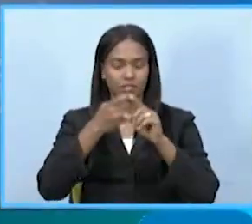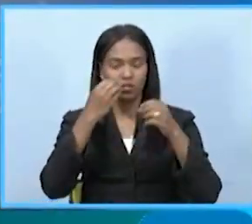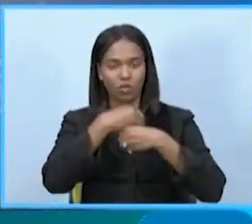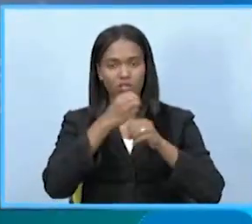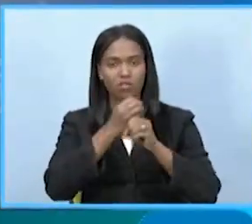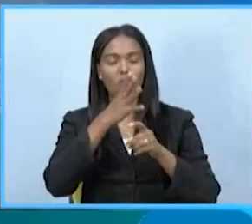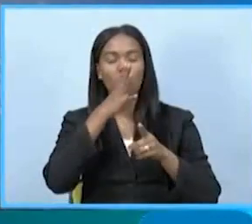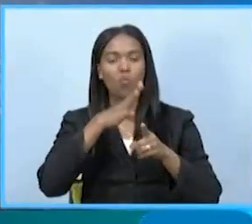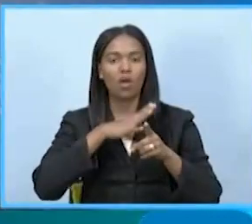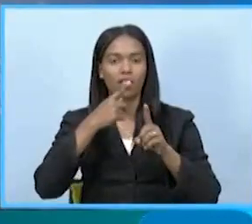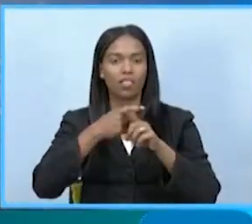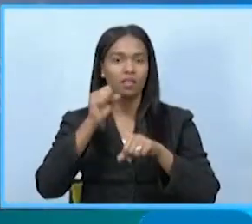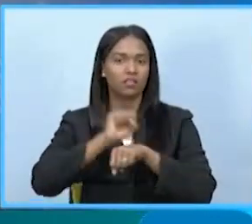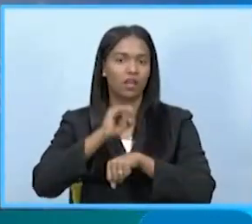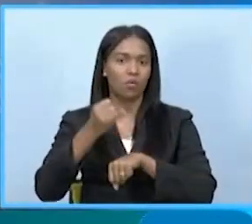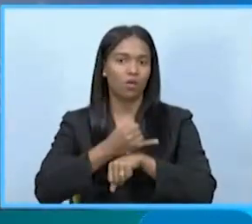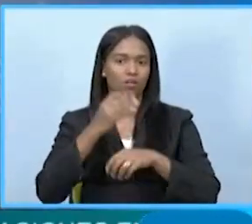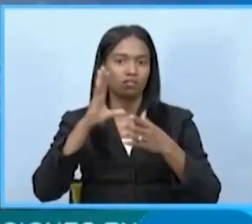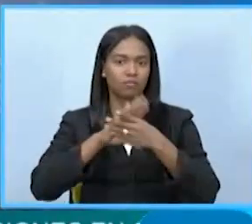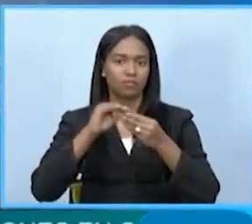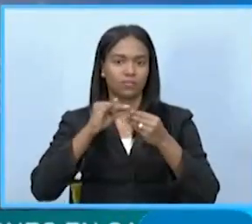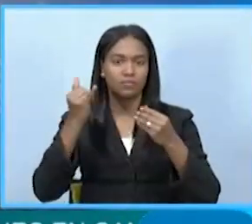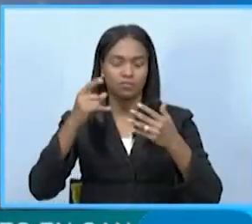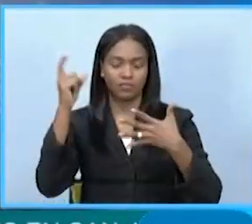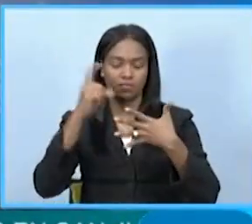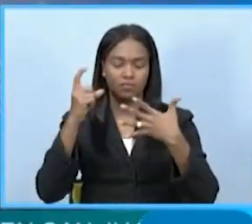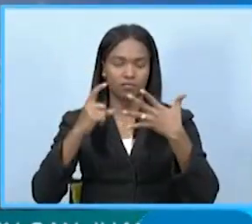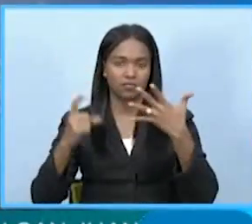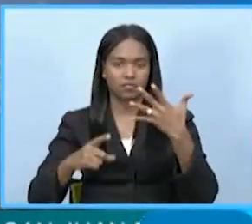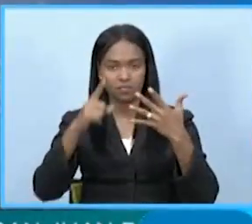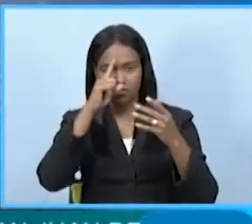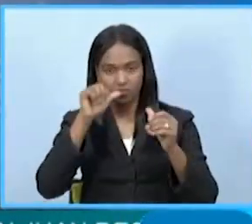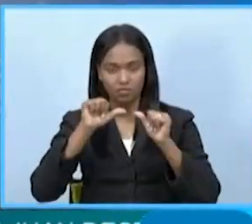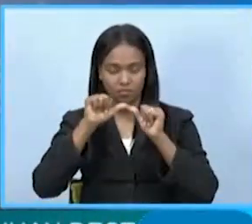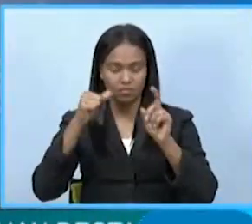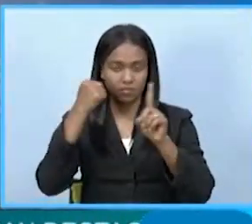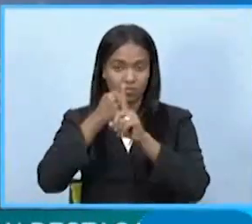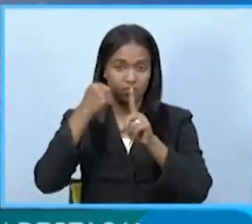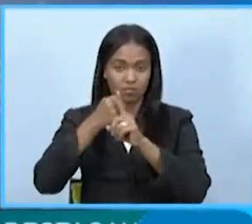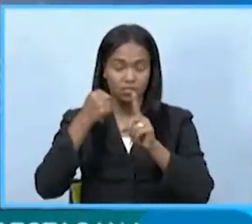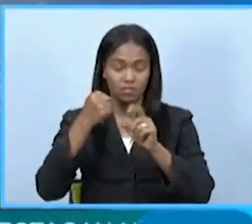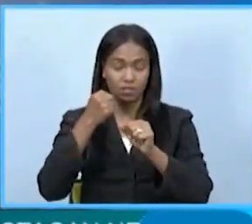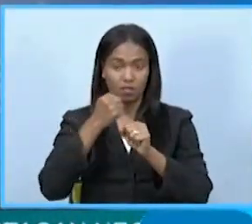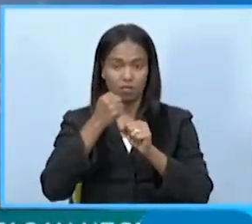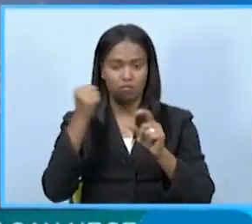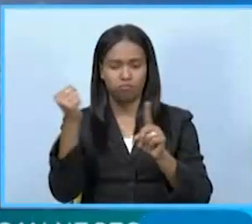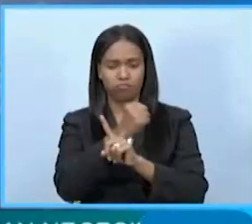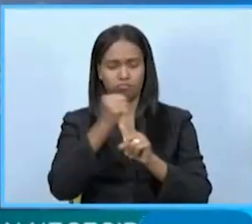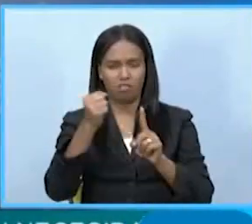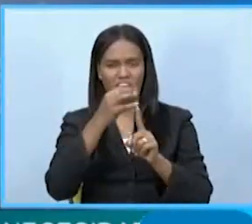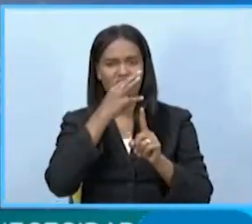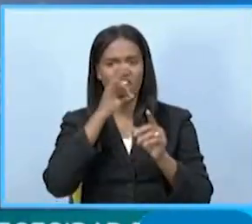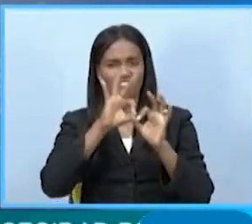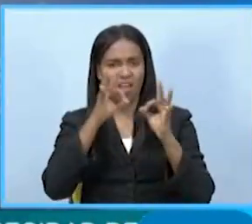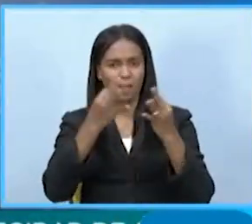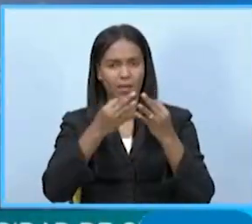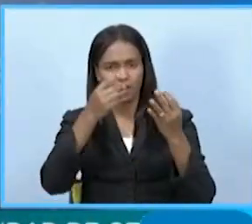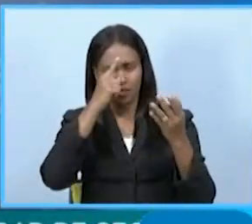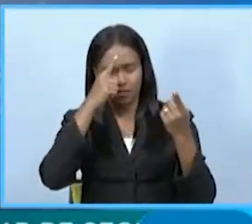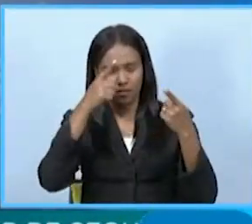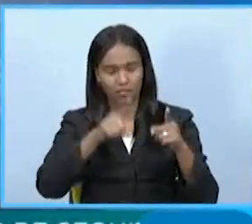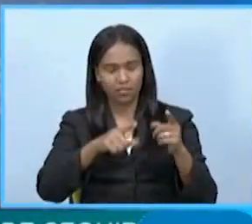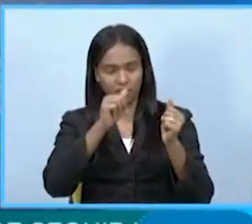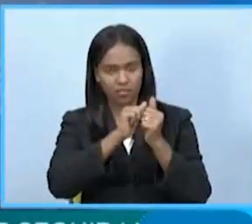organizaciones femeninas en San Juan destacaron la necesidad de seguir luchando en contra de la violencia intrafamiliar debido a las